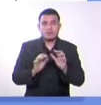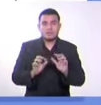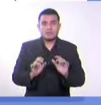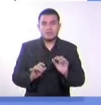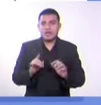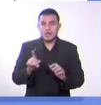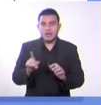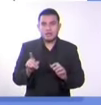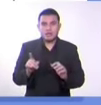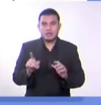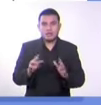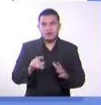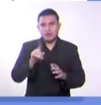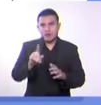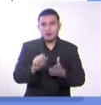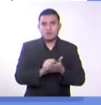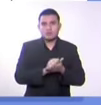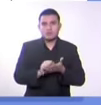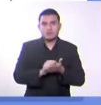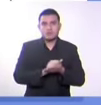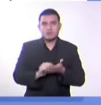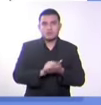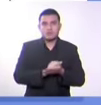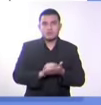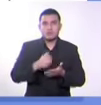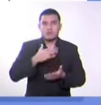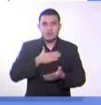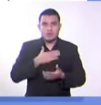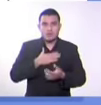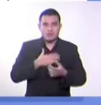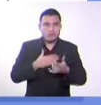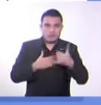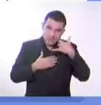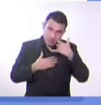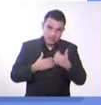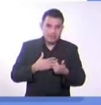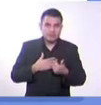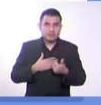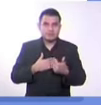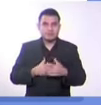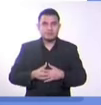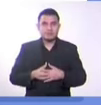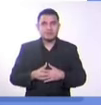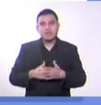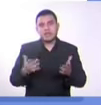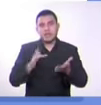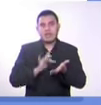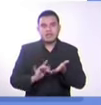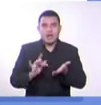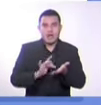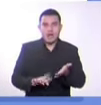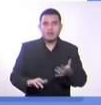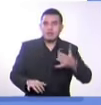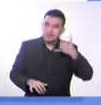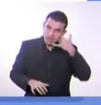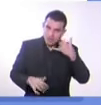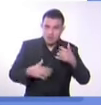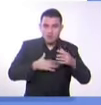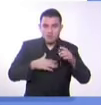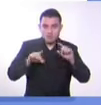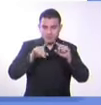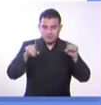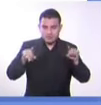O sea que aunque tú la borres de mi dispositivo, o sea, si yo la borro de la tablet o del celular o de mi